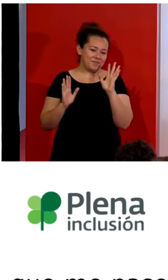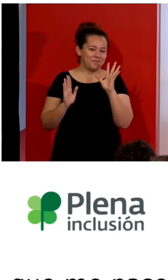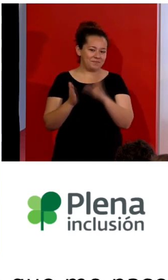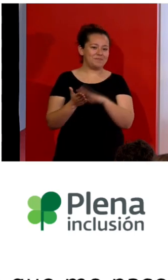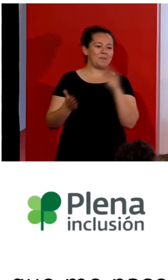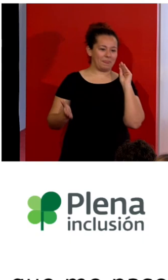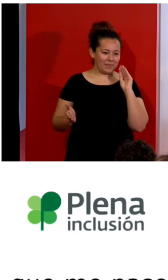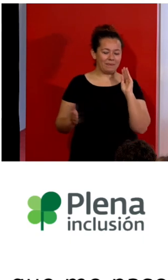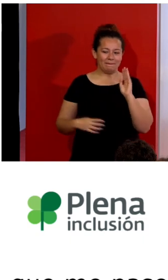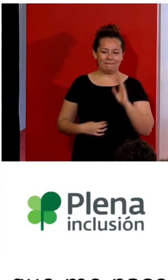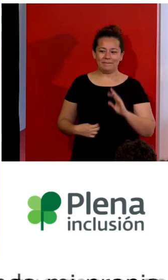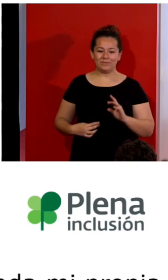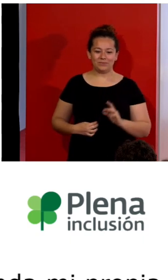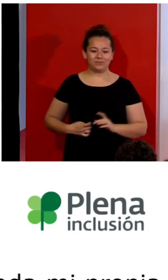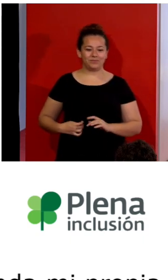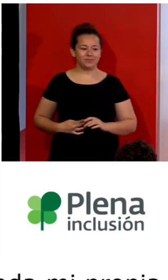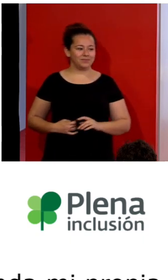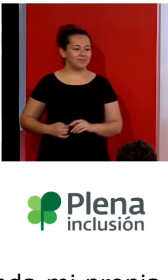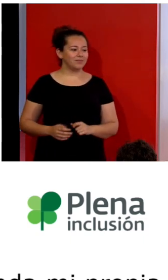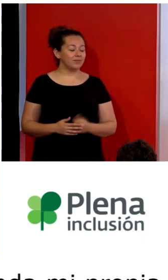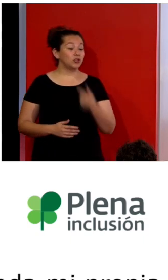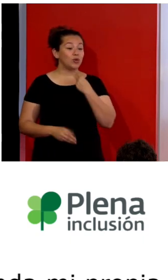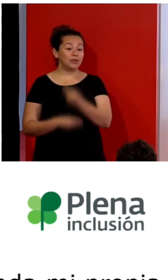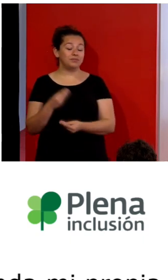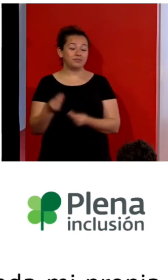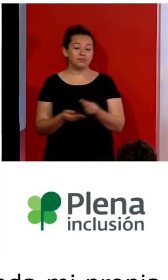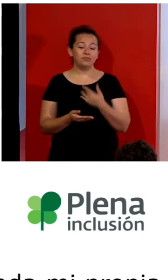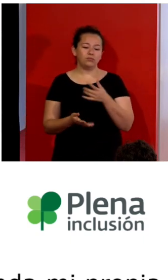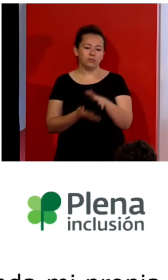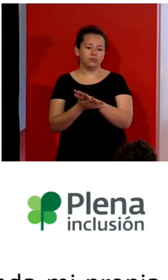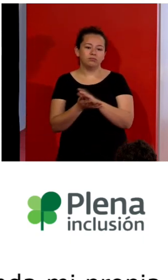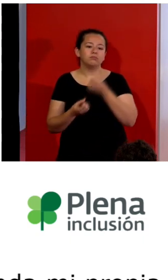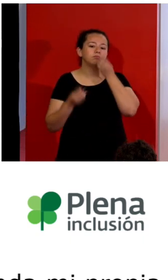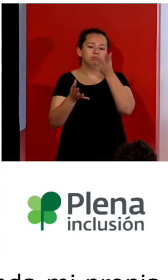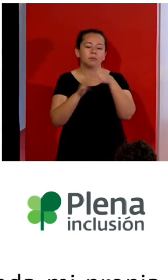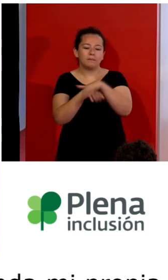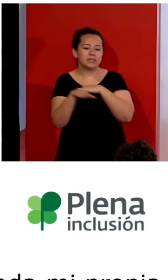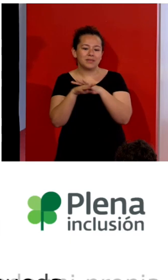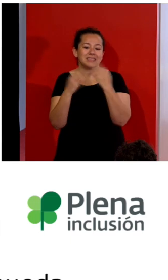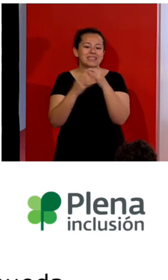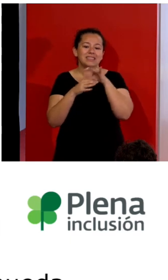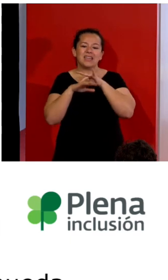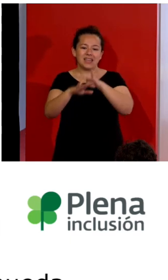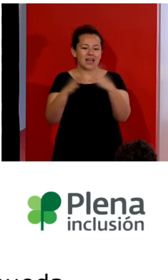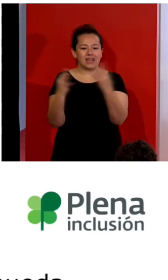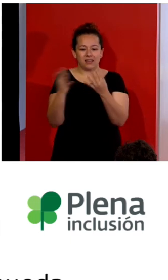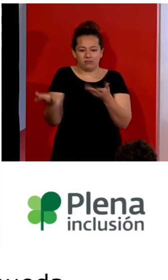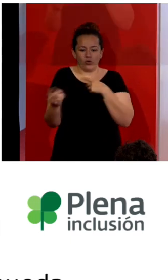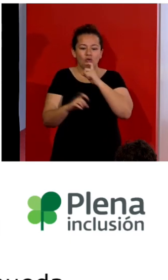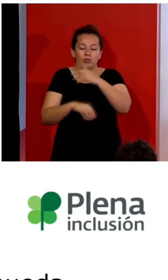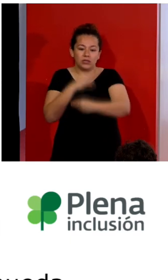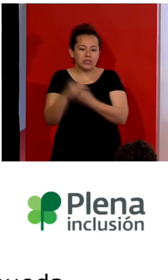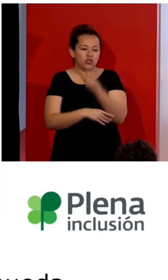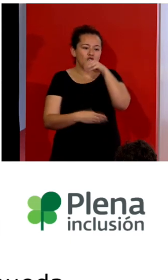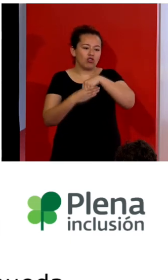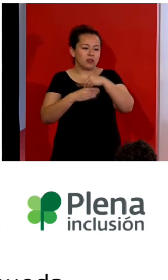caso como pueda. Lo que voy a hacer es contaros muy básicamente en qué consiste la guía, cómo la hemos hecho y qué contenido